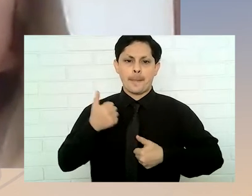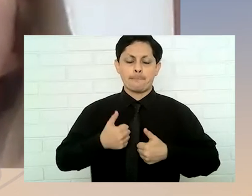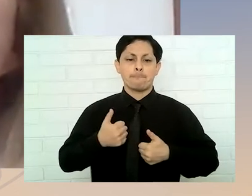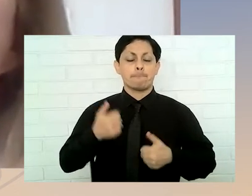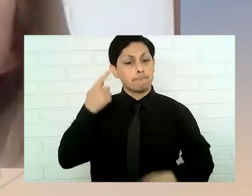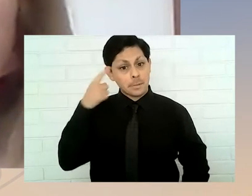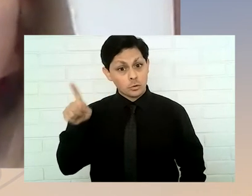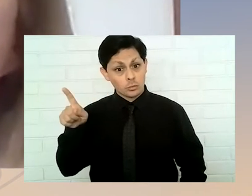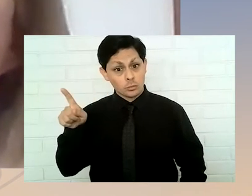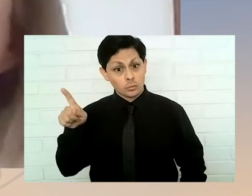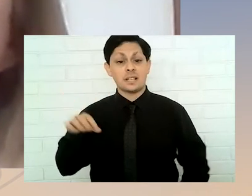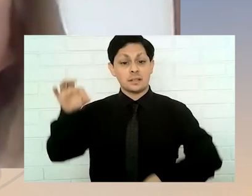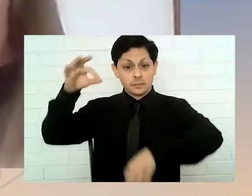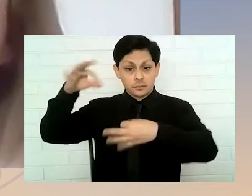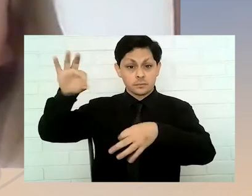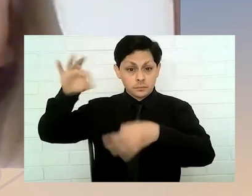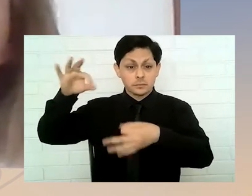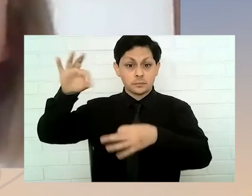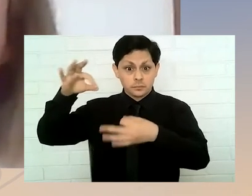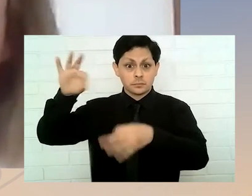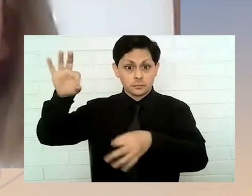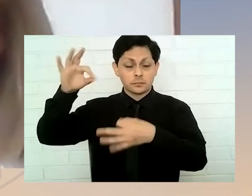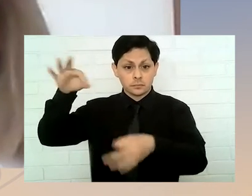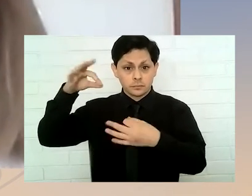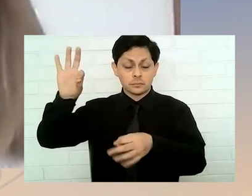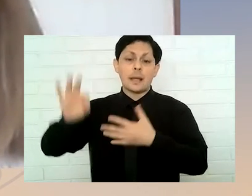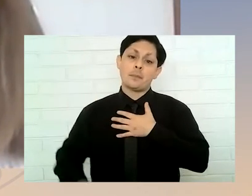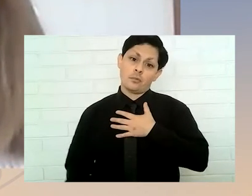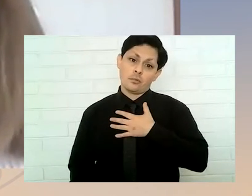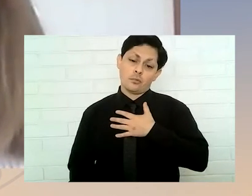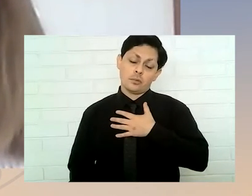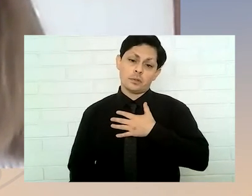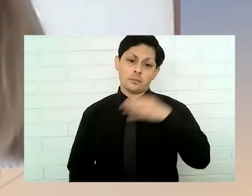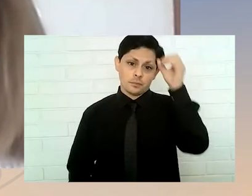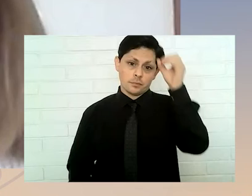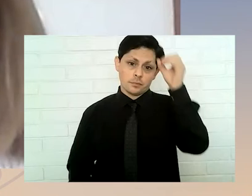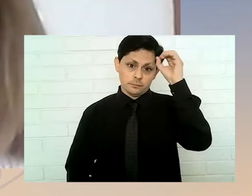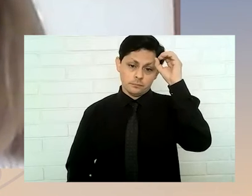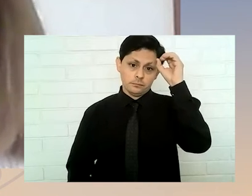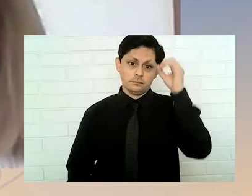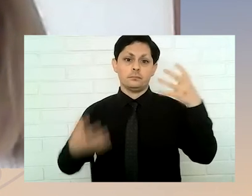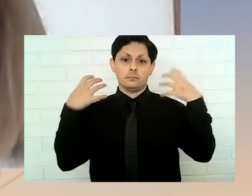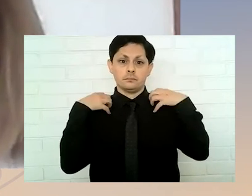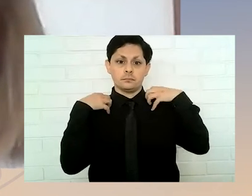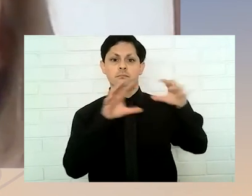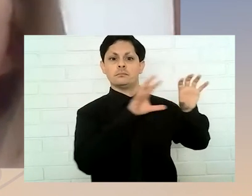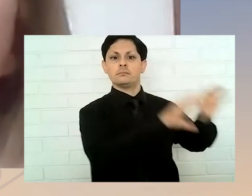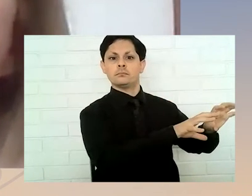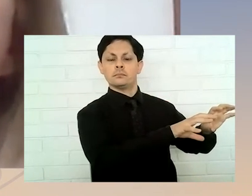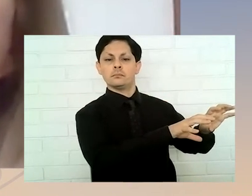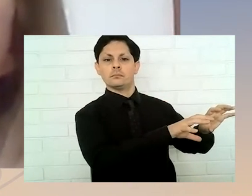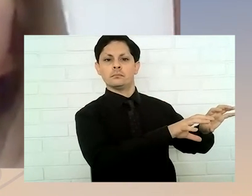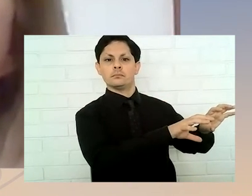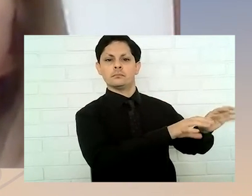está estipulado el diagnóstico en este momento, a mi juicio, pone la responsabilidad en el sujeto, o sea, en